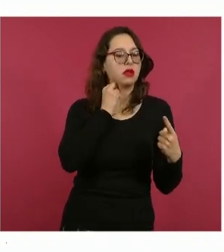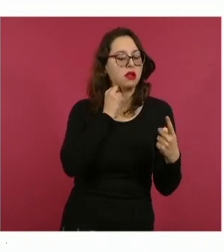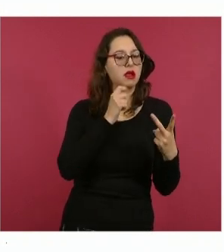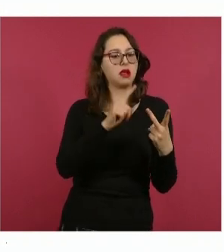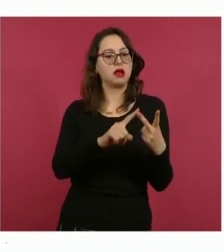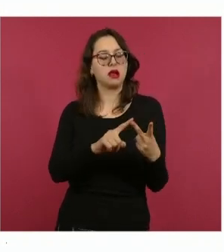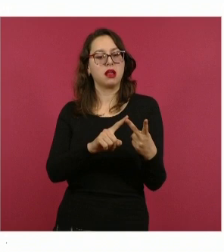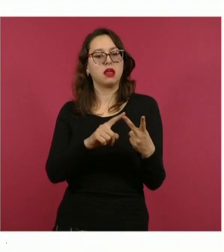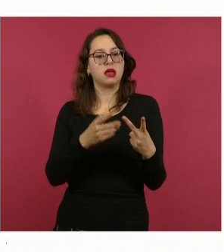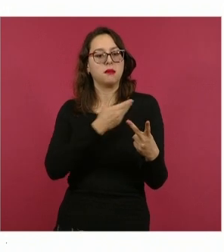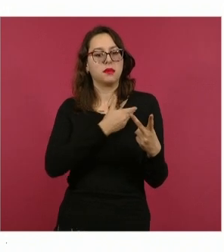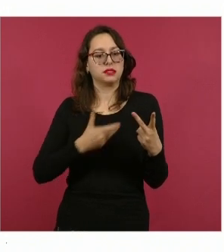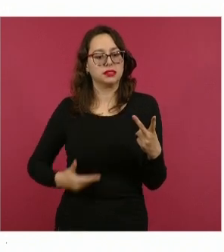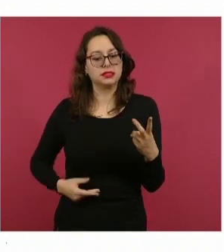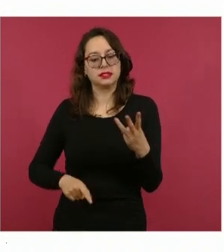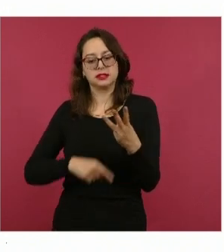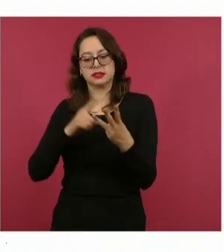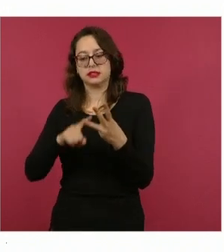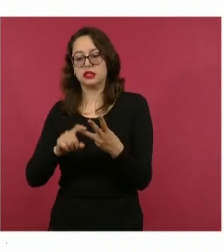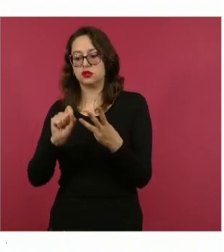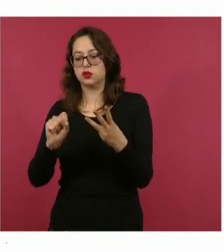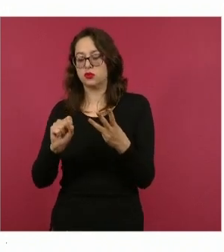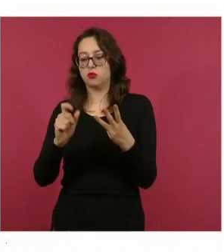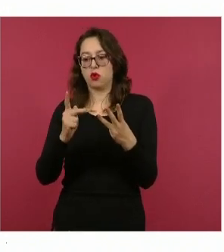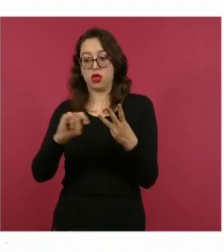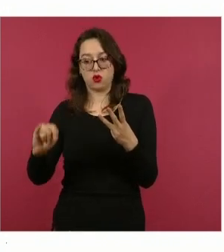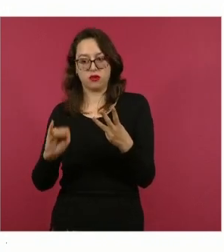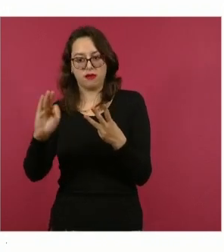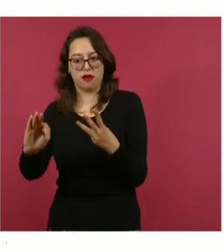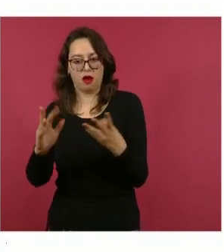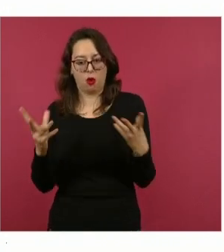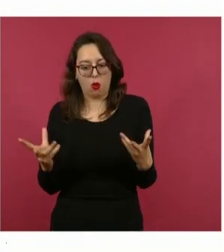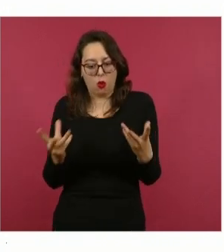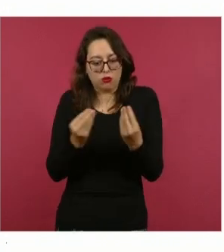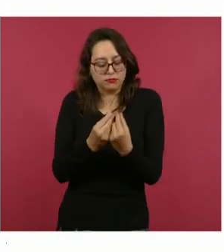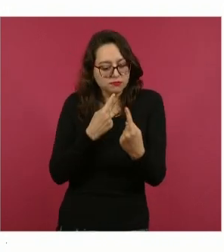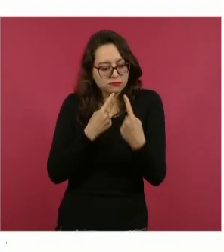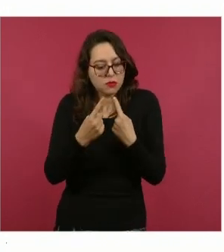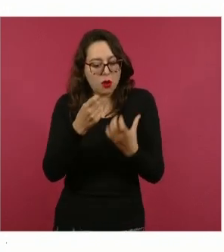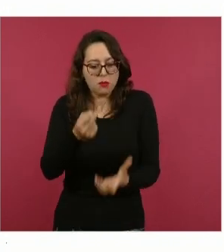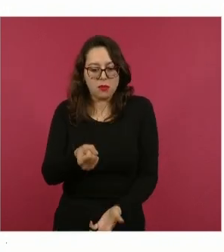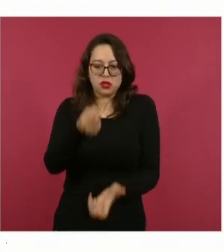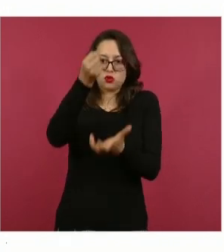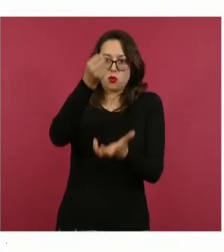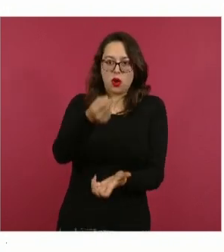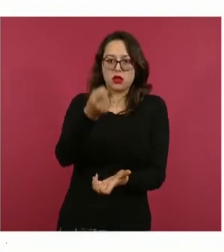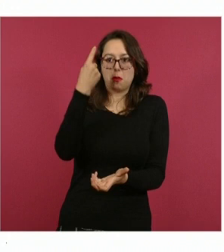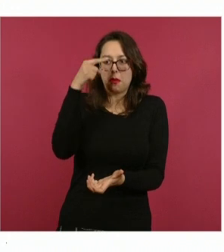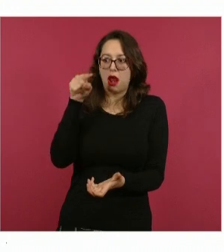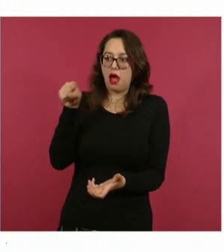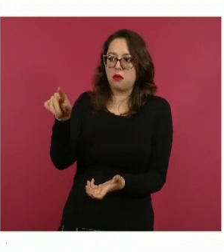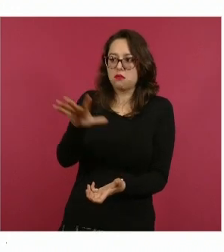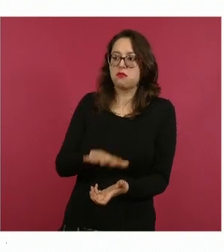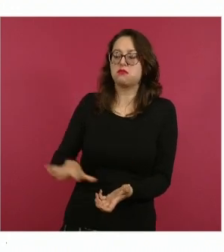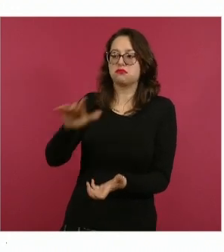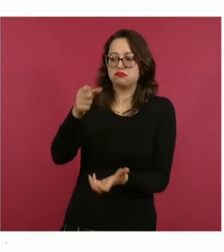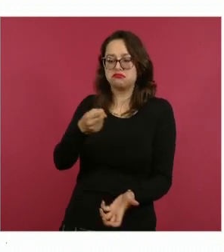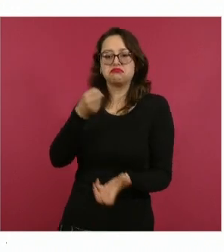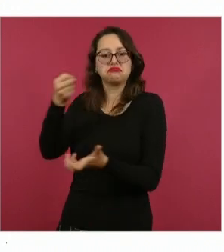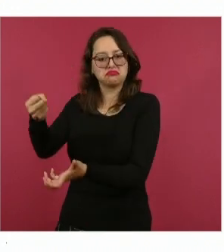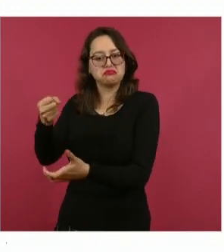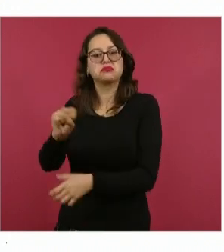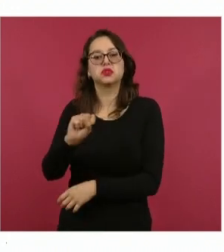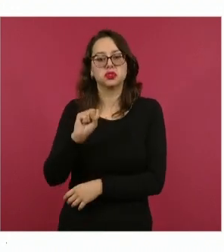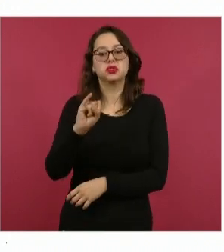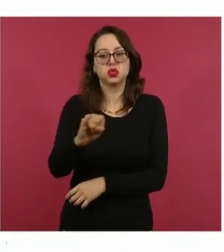ayuda para atender los estragos proyectados por el huracán otis con ello este órgano se compromete a colaborar para que los recursos